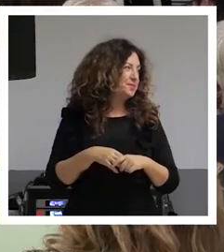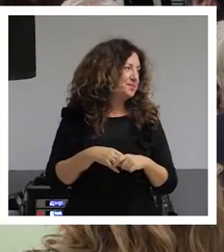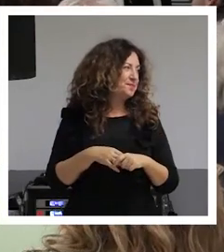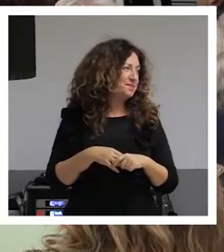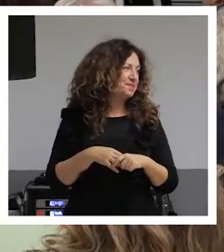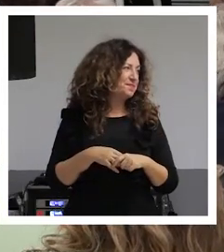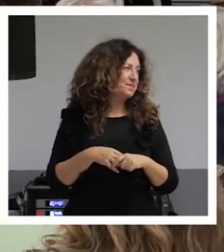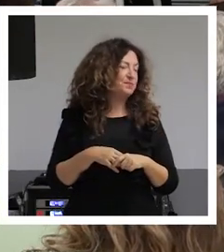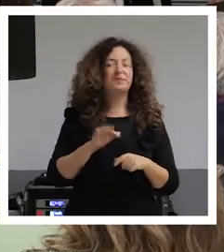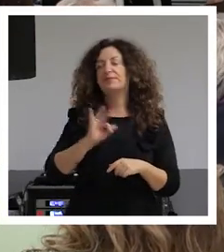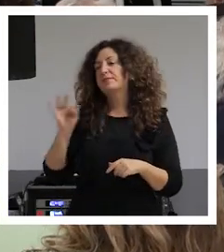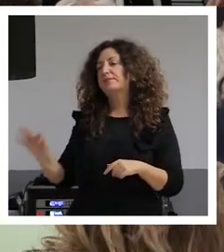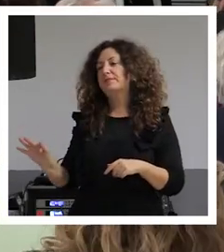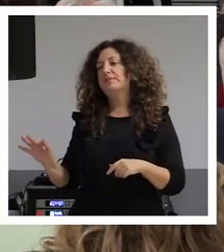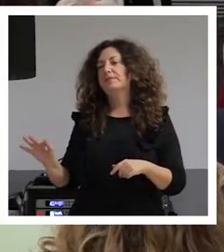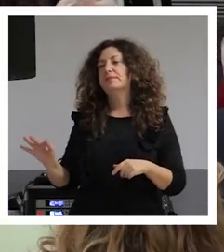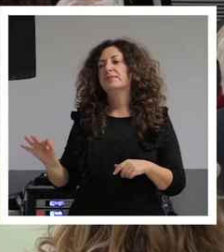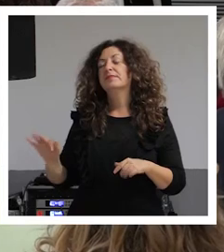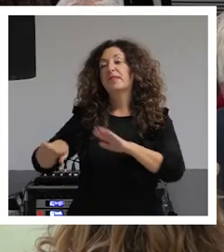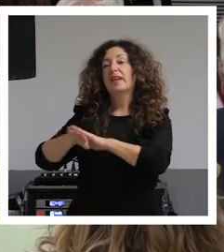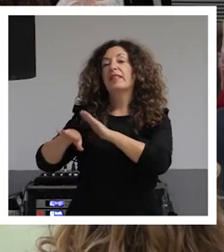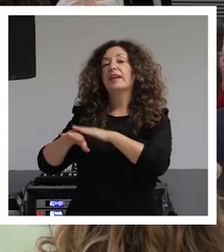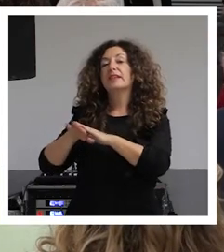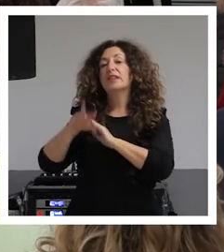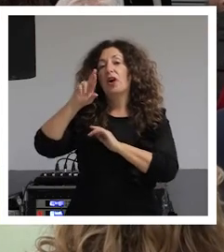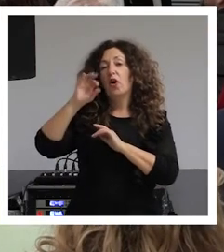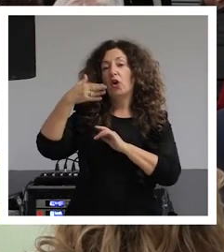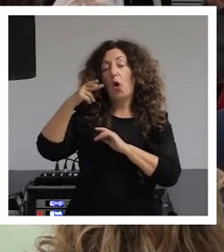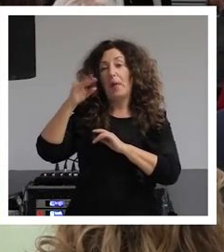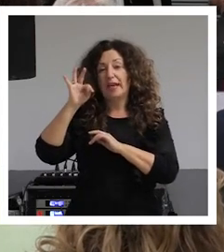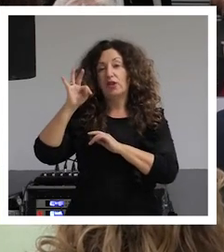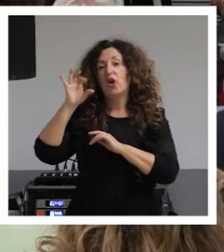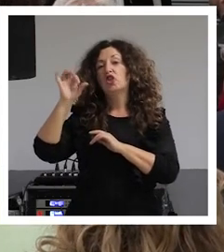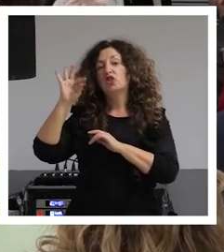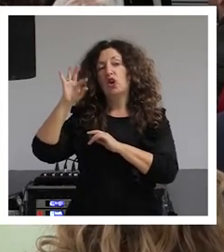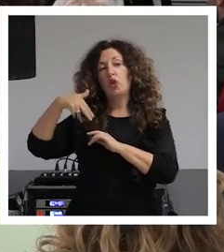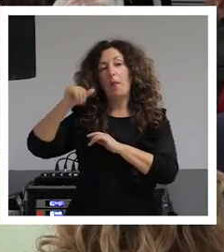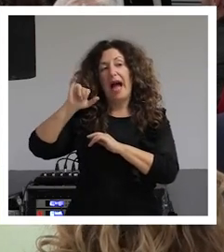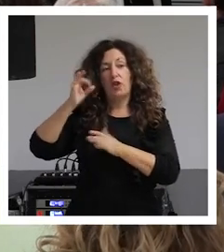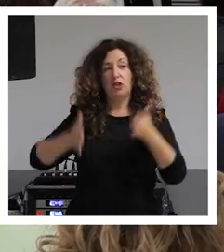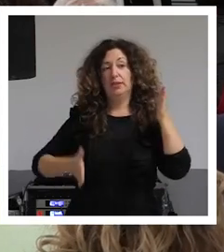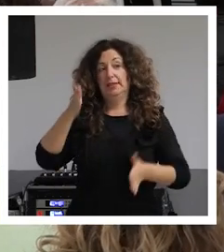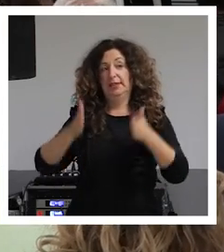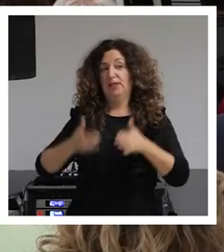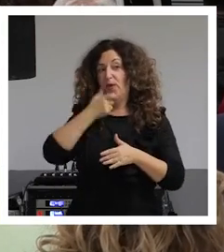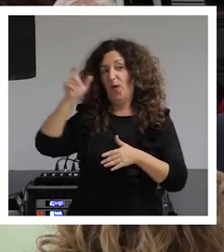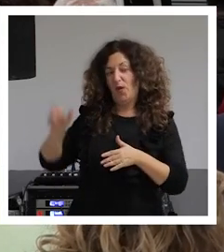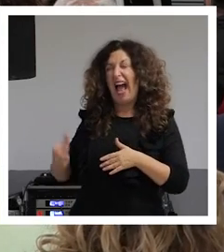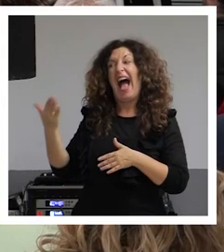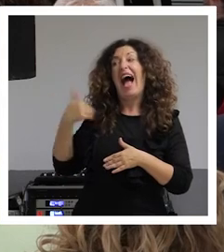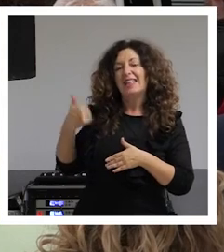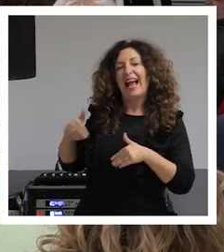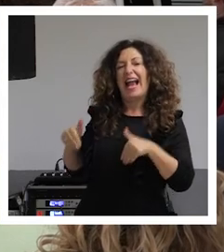por este lado Tenemos aquí a mi derecha a Roberto sotomayor seguro que todos le conocéis pero también desde ayer es